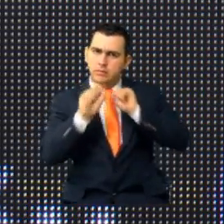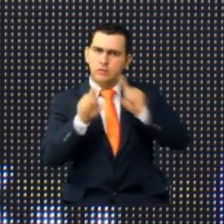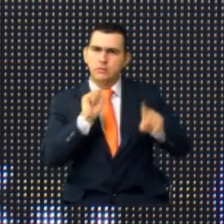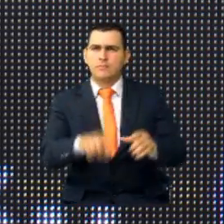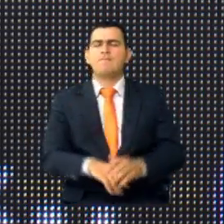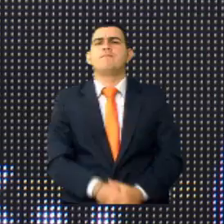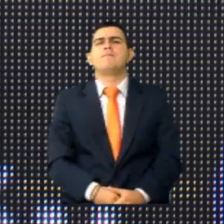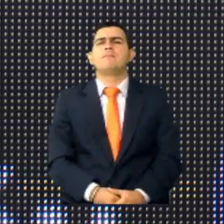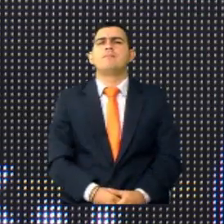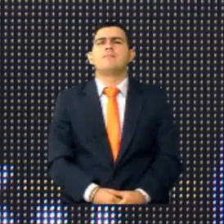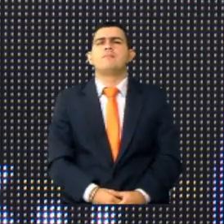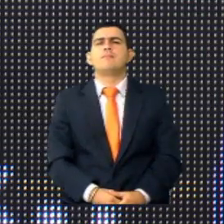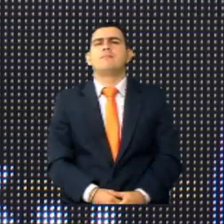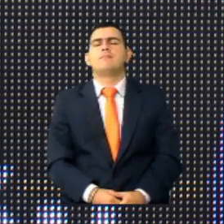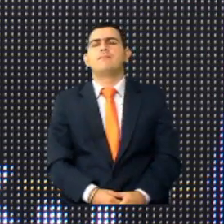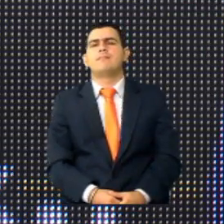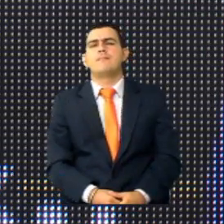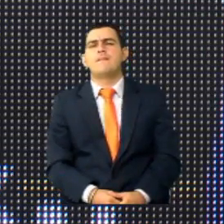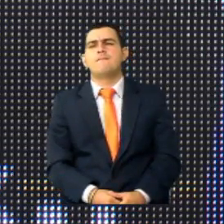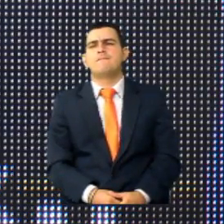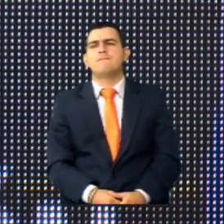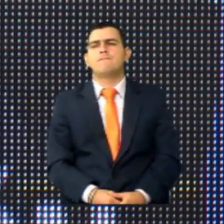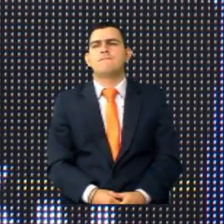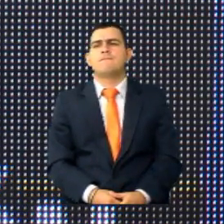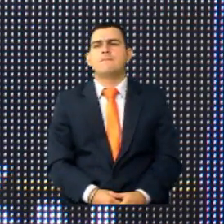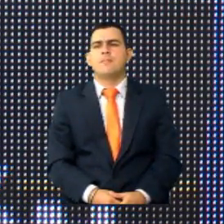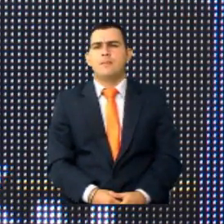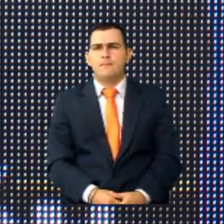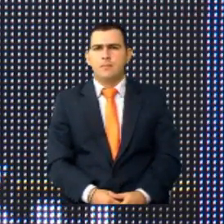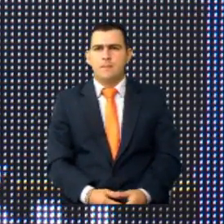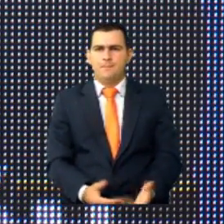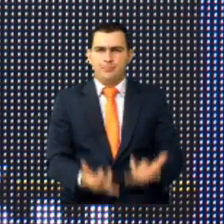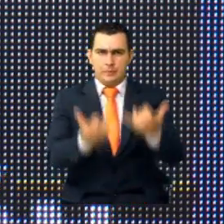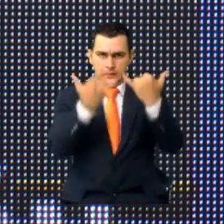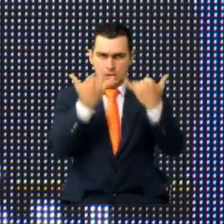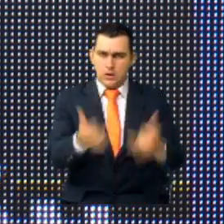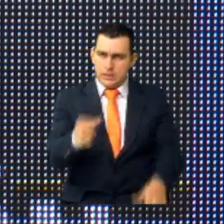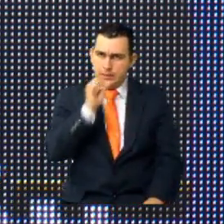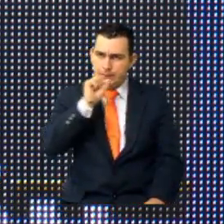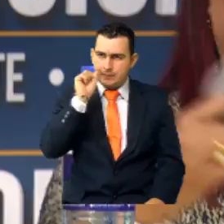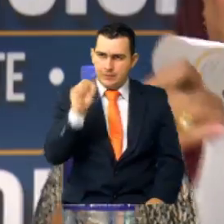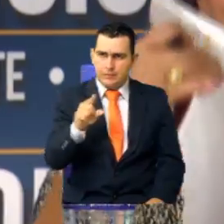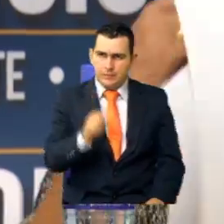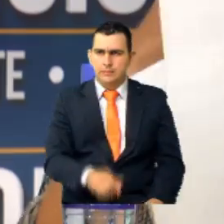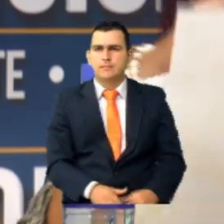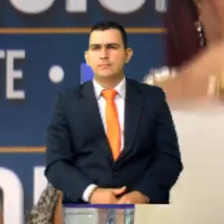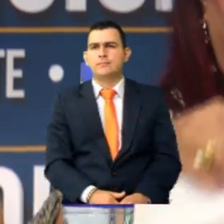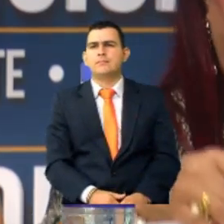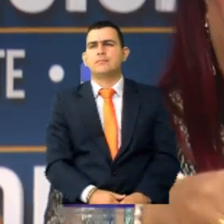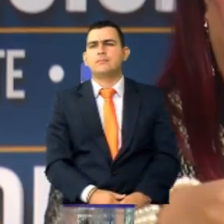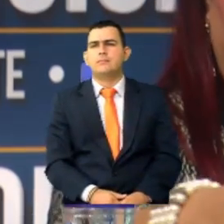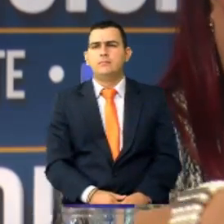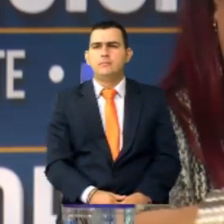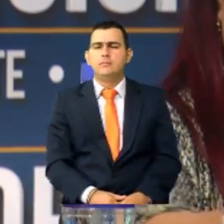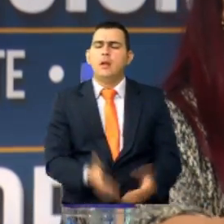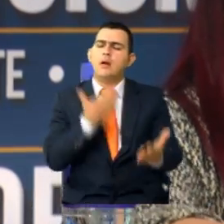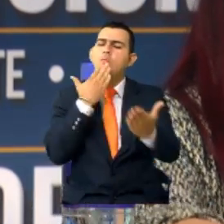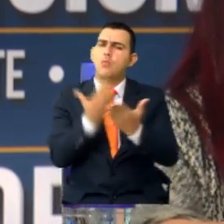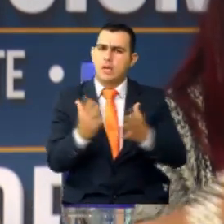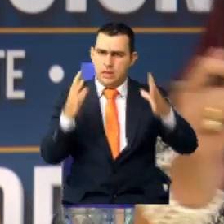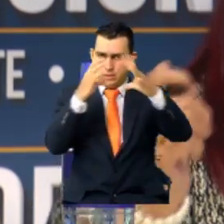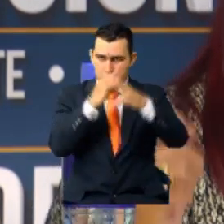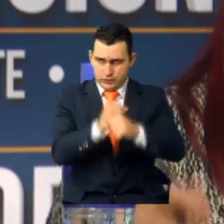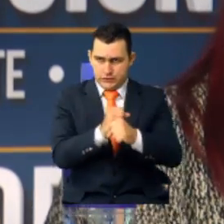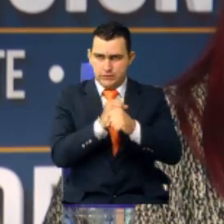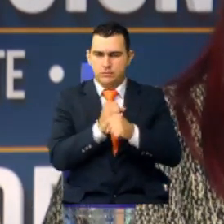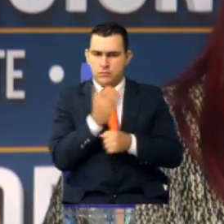Yanir Rueda le pregunta ahora al candidato Jonathan Vázquez. Candidato Jonathan Vázquez, buenas noches